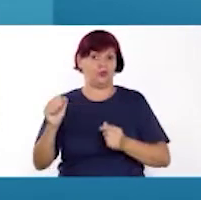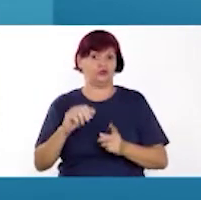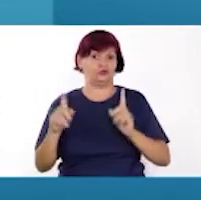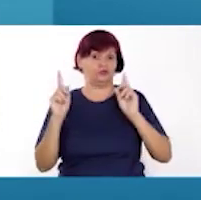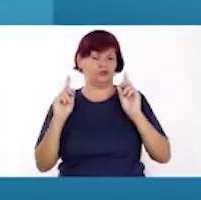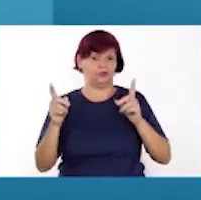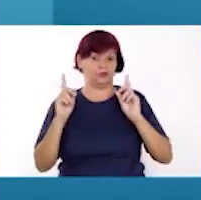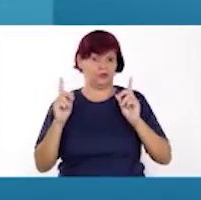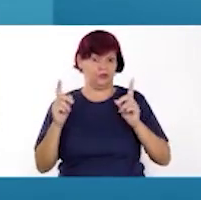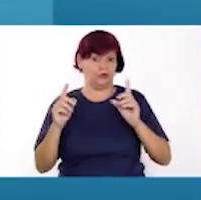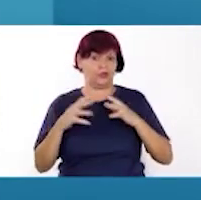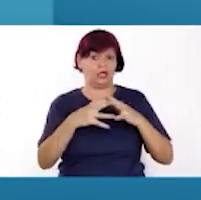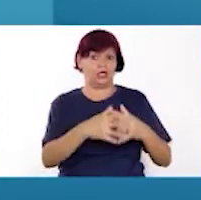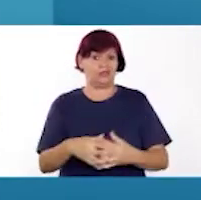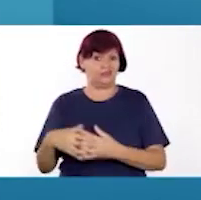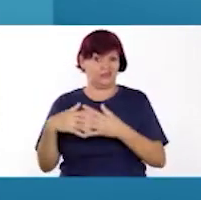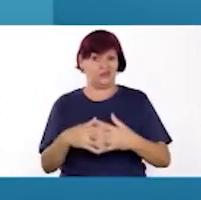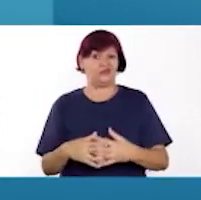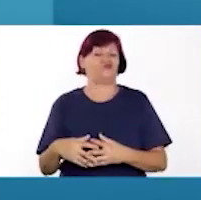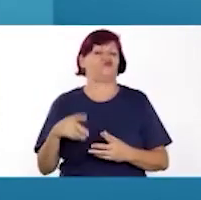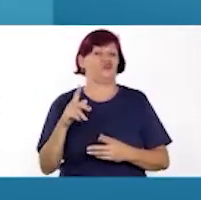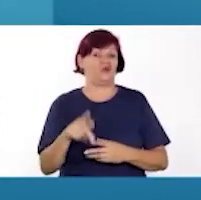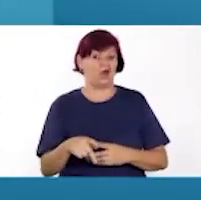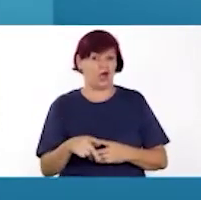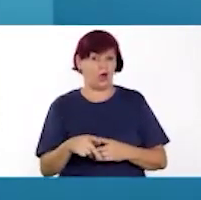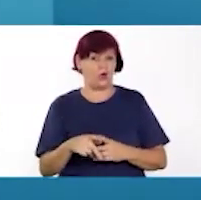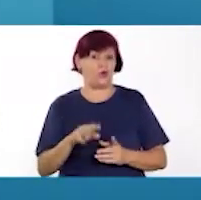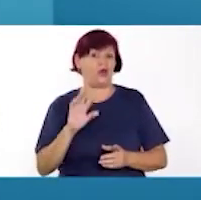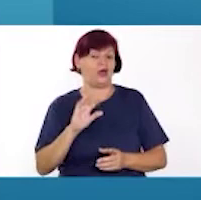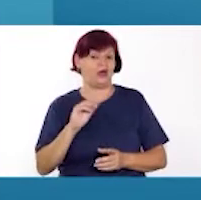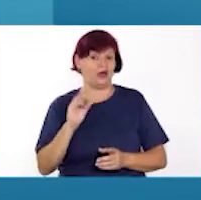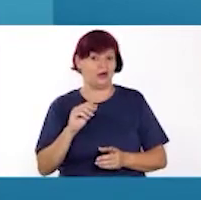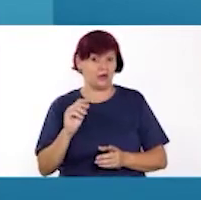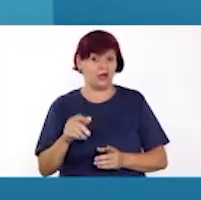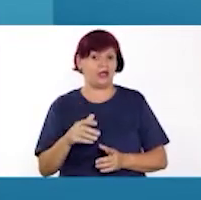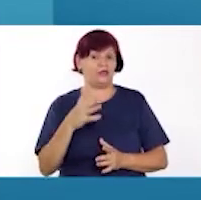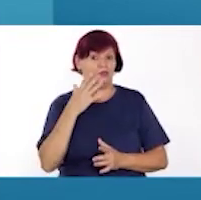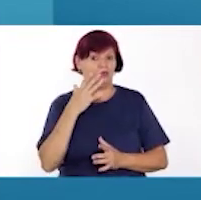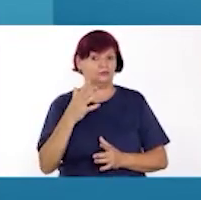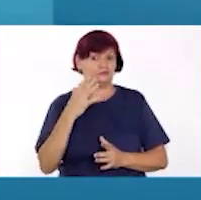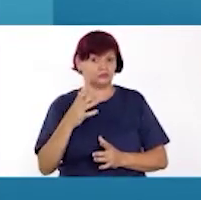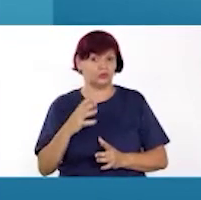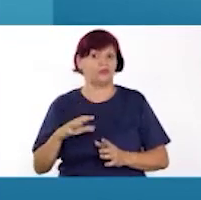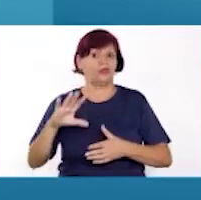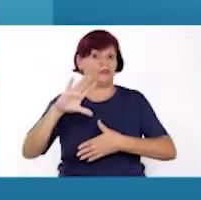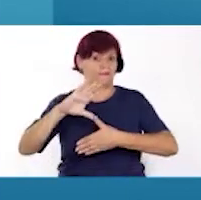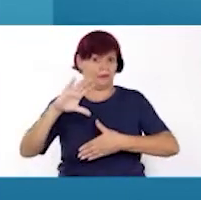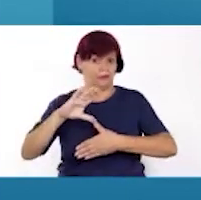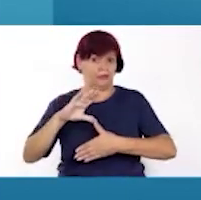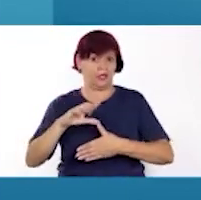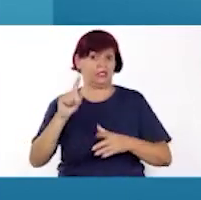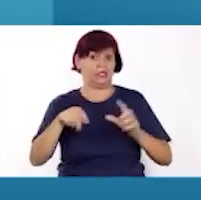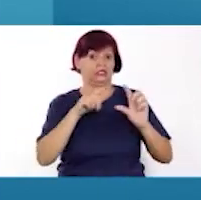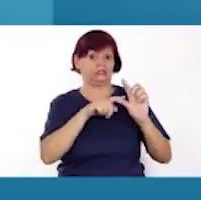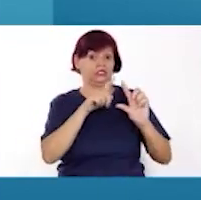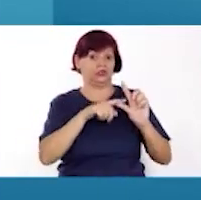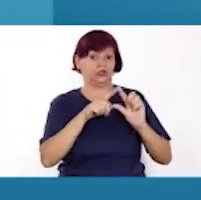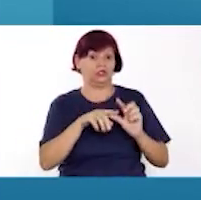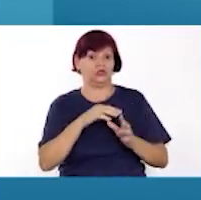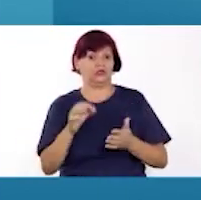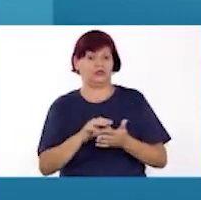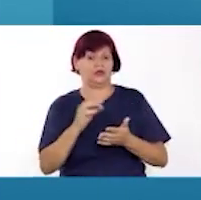la evolución económica y sociopolítica de Estados Unidos en la contemporaneidad, revelando el papel del sistema